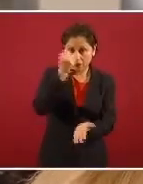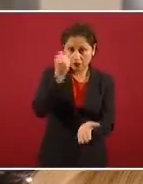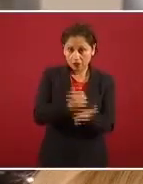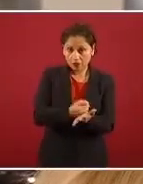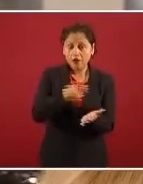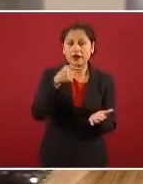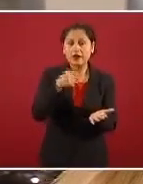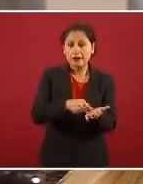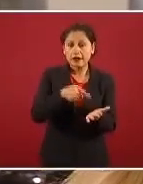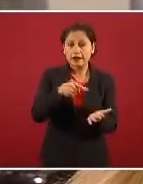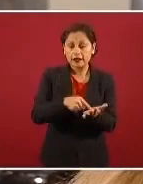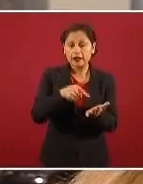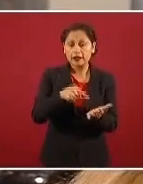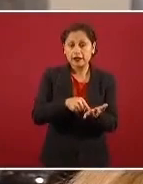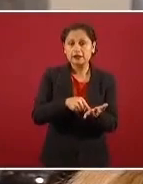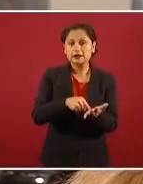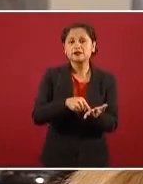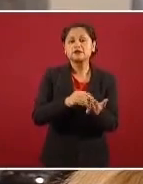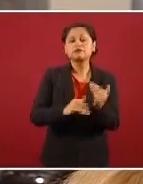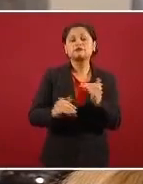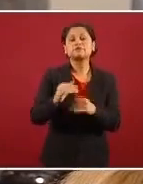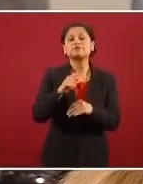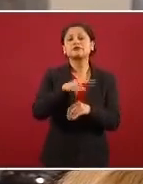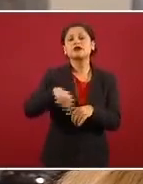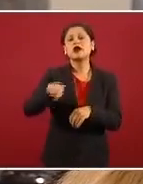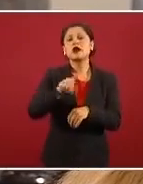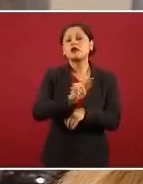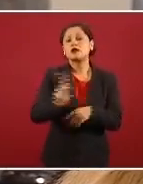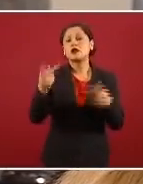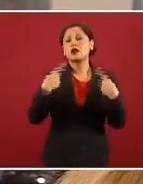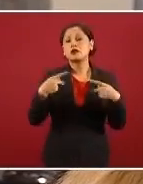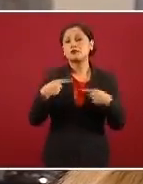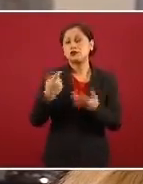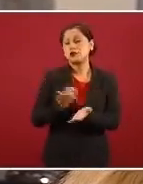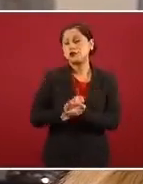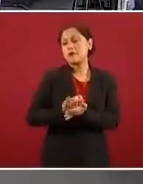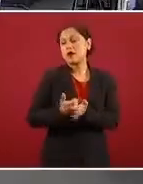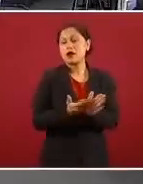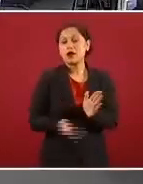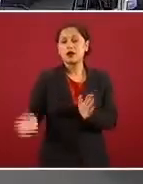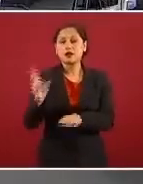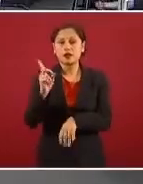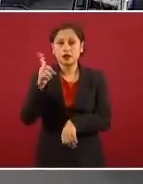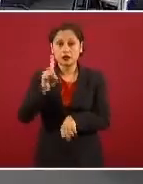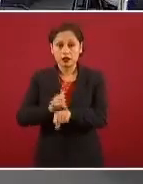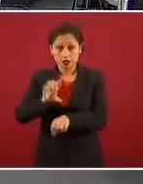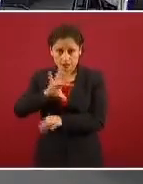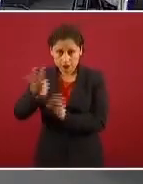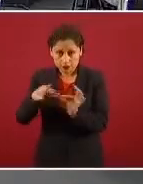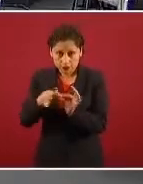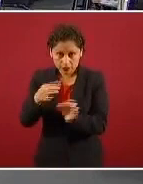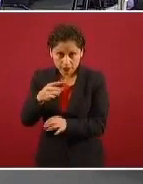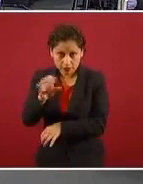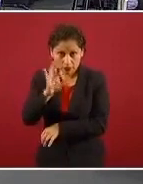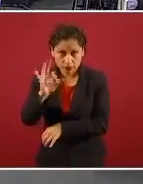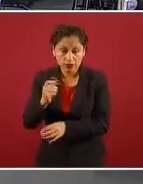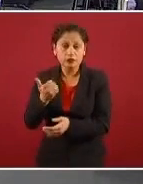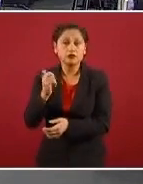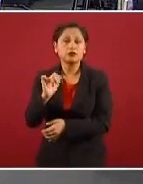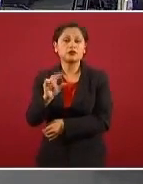que implica que a los trabajadores se les pague completamente su salario por 30 días por favor bueno me den